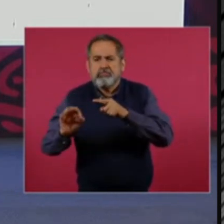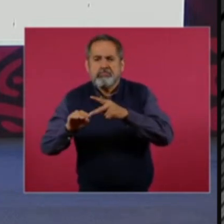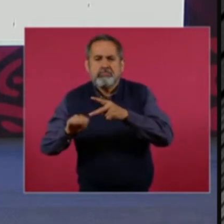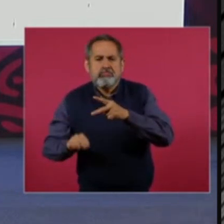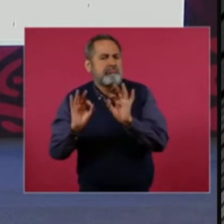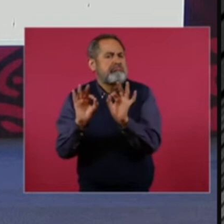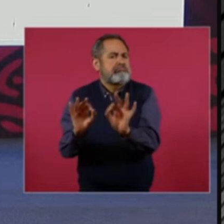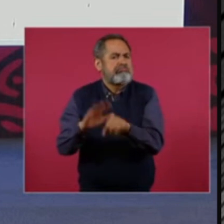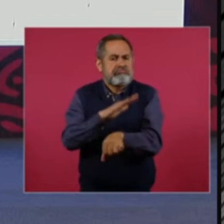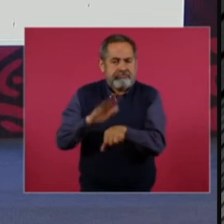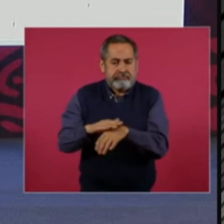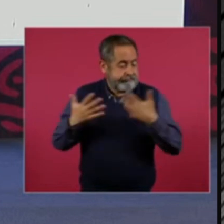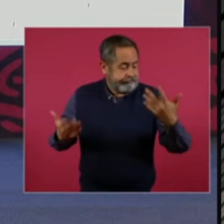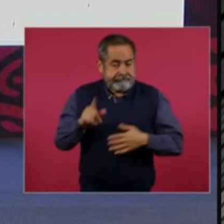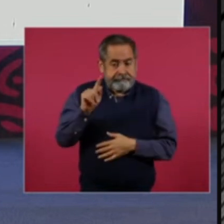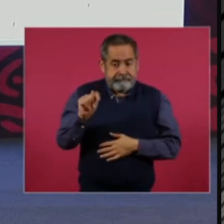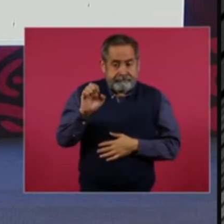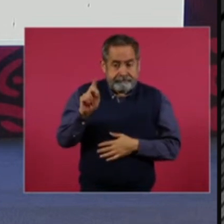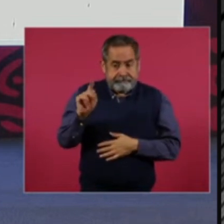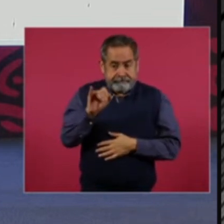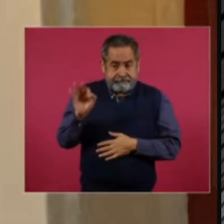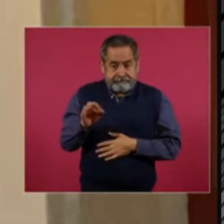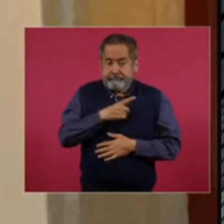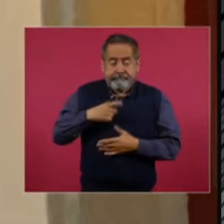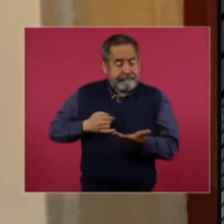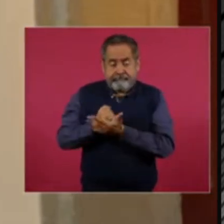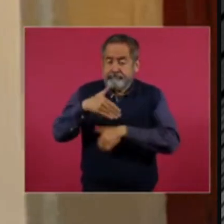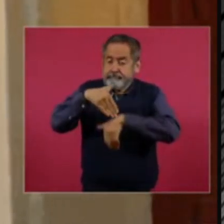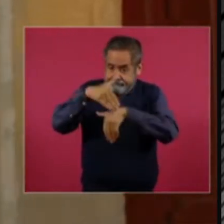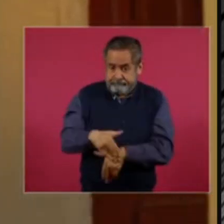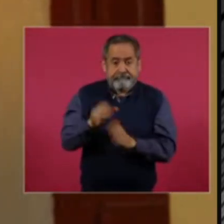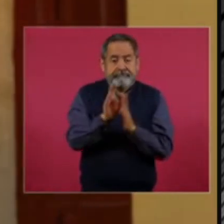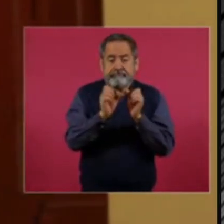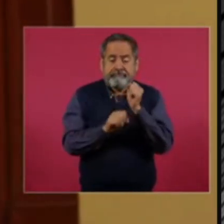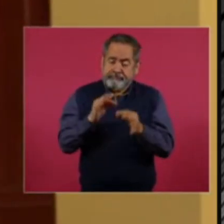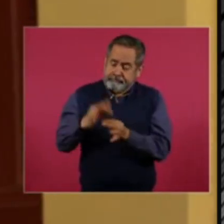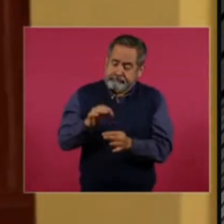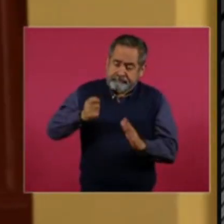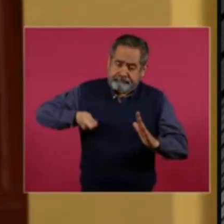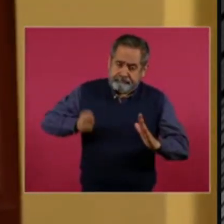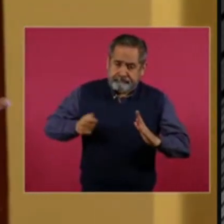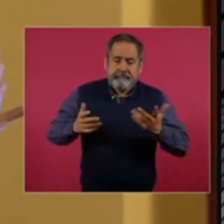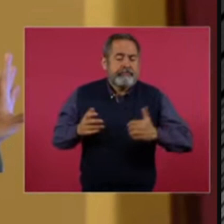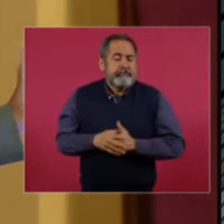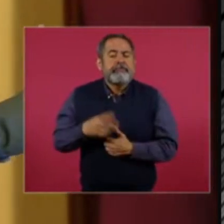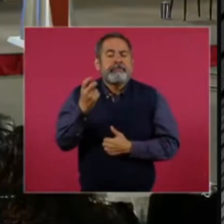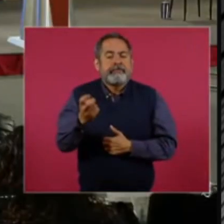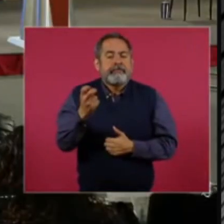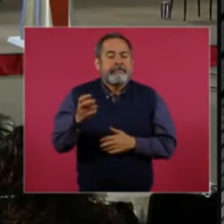toca cumplir y hacer cumplir nuestra Constitución. Entonces, de esta